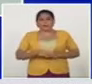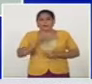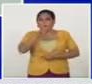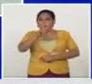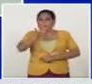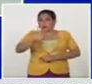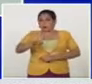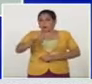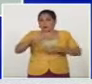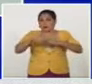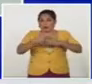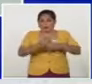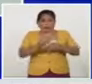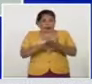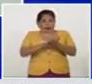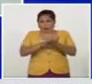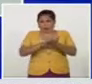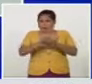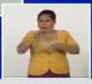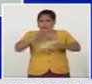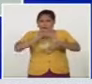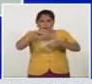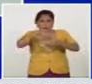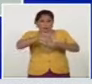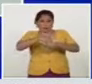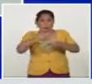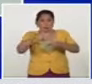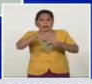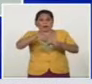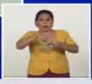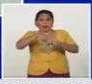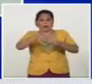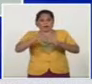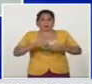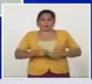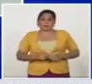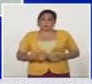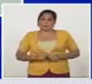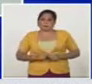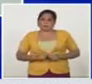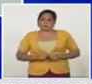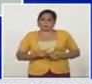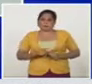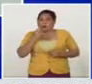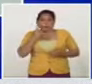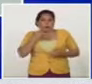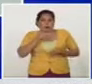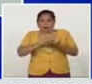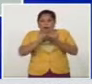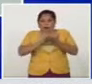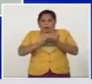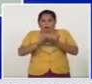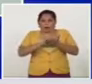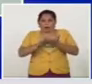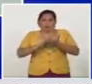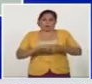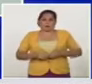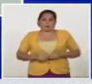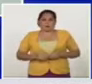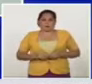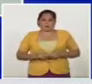24 días sin transmisión de la enfermedad, por lo menos sin detectar casos autóctonos en su